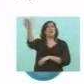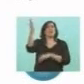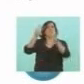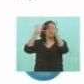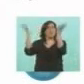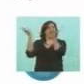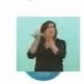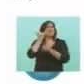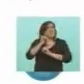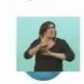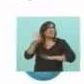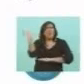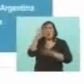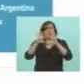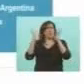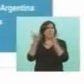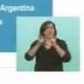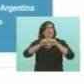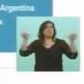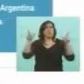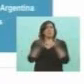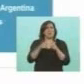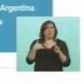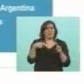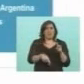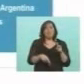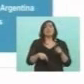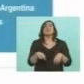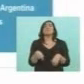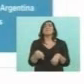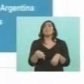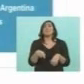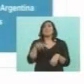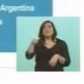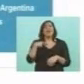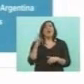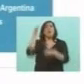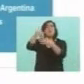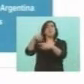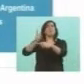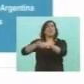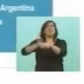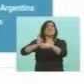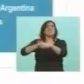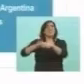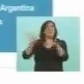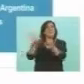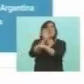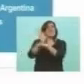en todo el mundo. Sigamos, aquí está la participación en festivales de cine, muestras